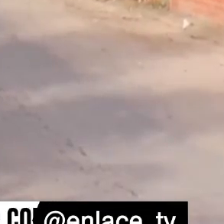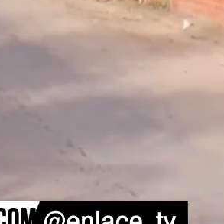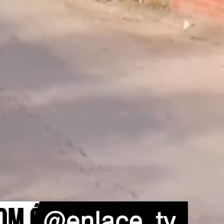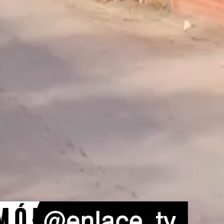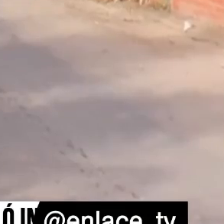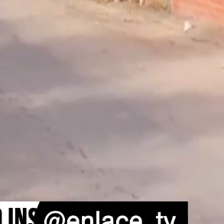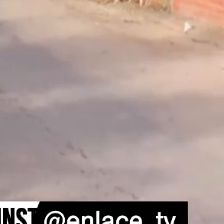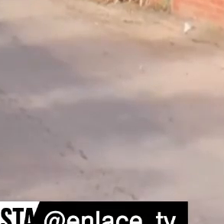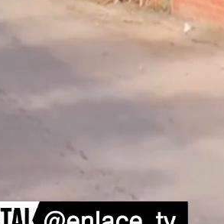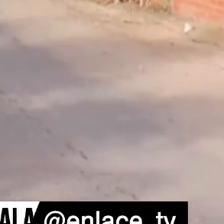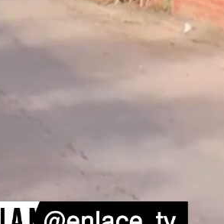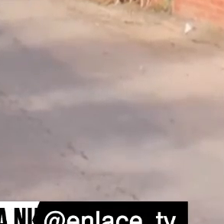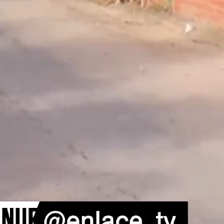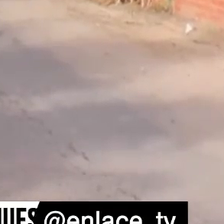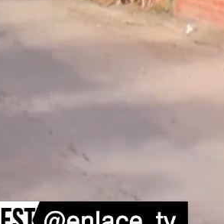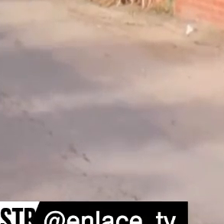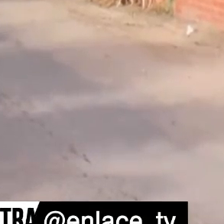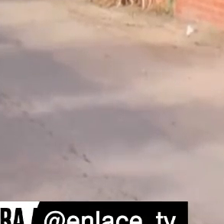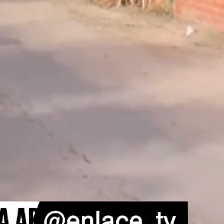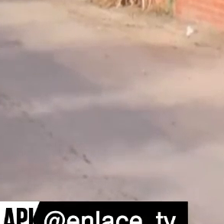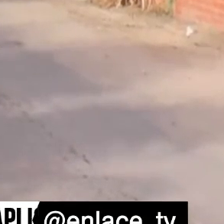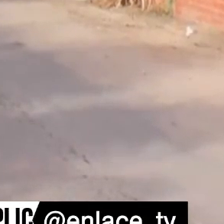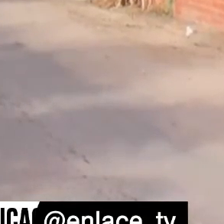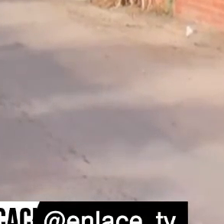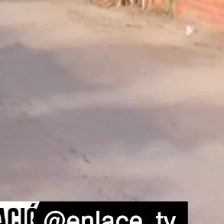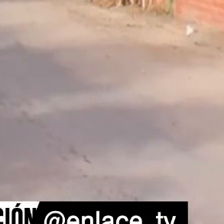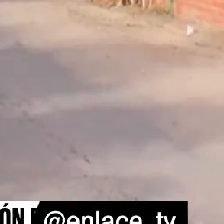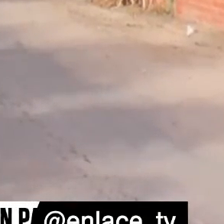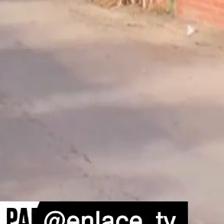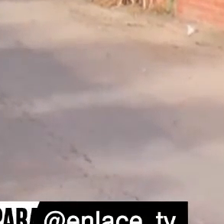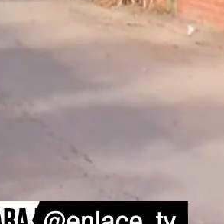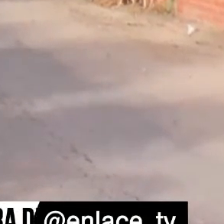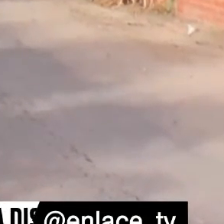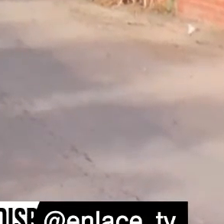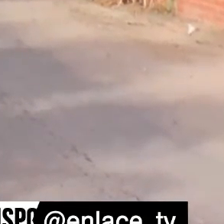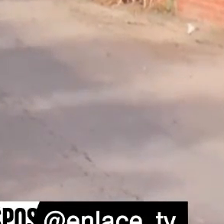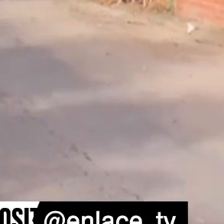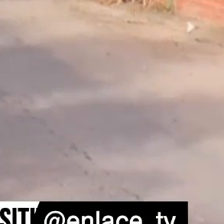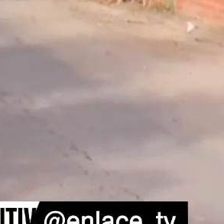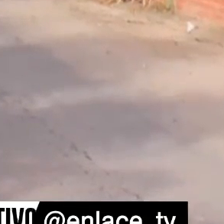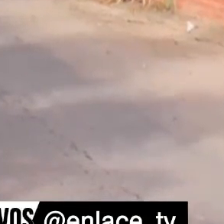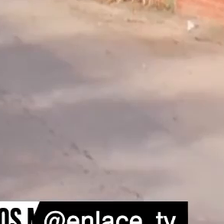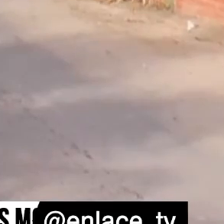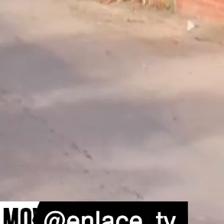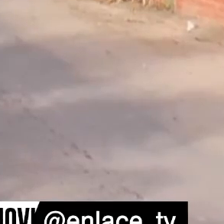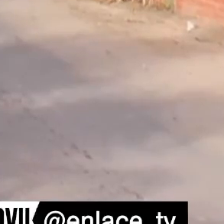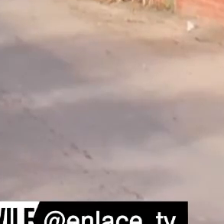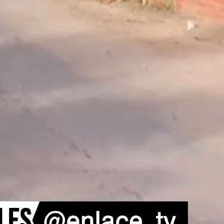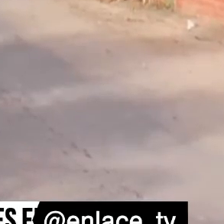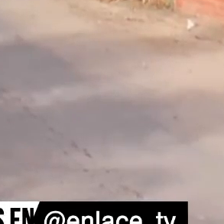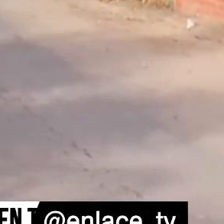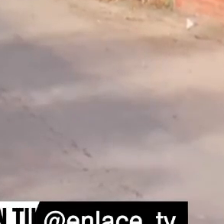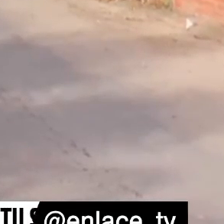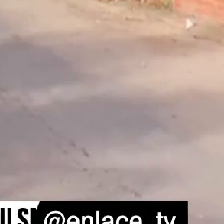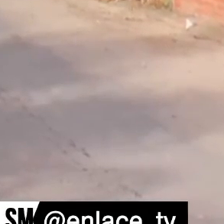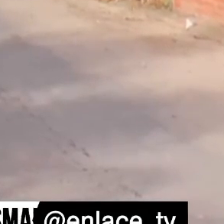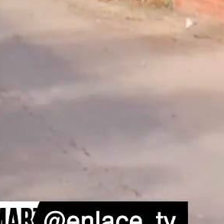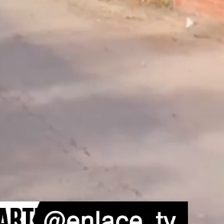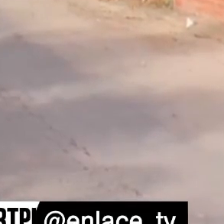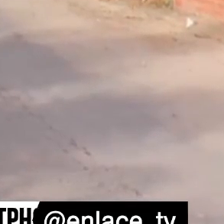barrio Villa Luisa conduce al balneario Las Parrillas. Así como observamos en este momento, permanece esta vía llena